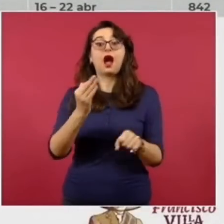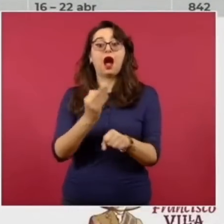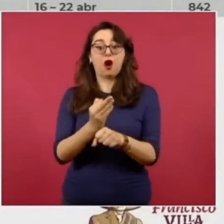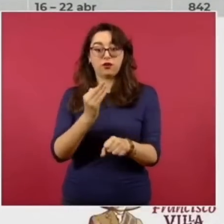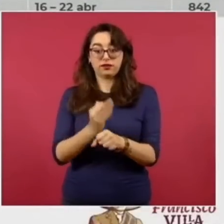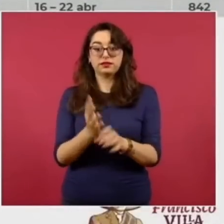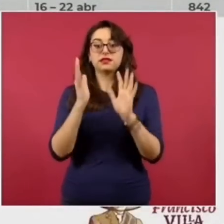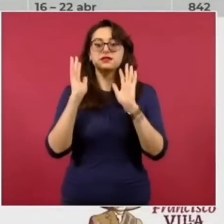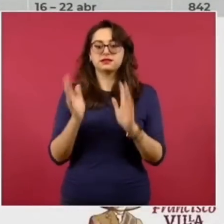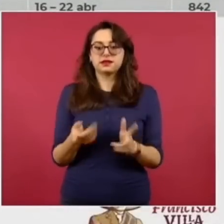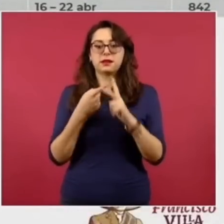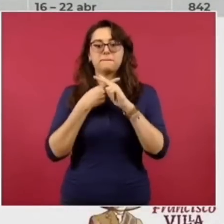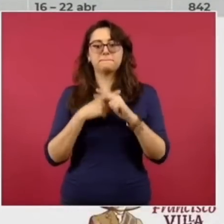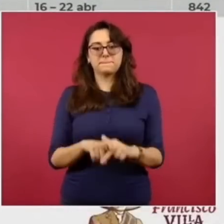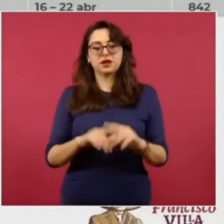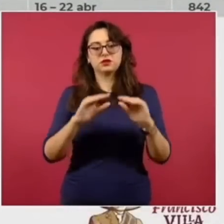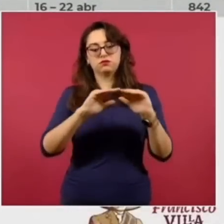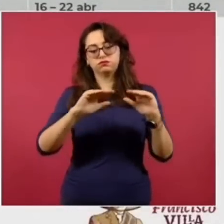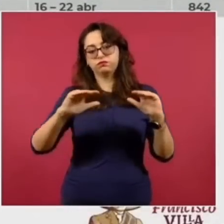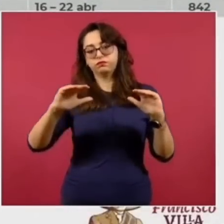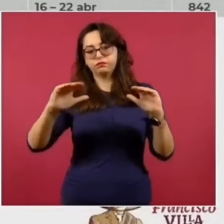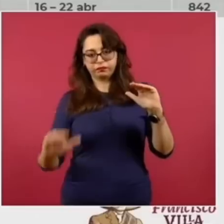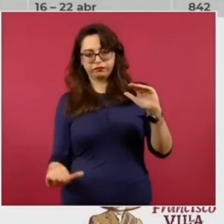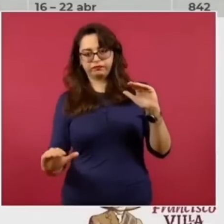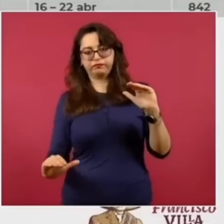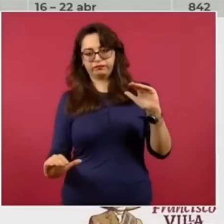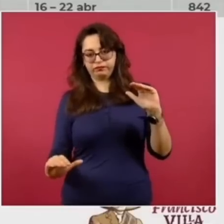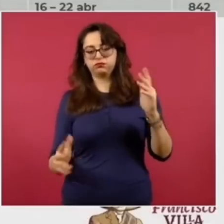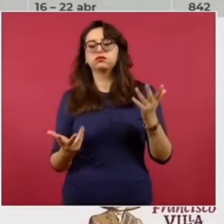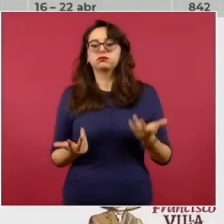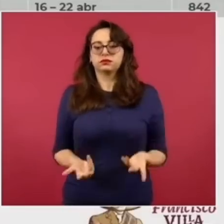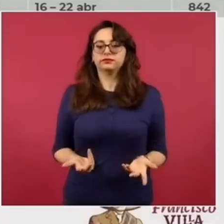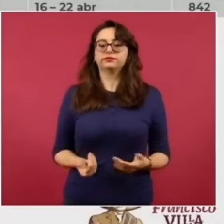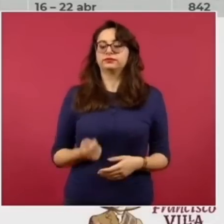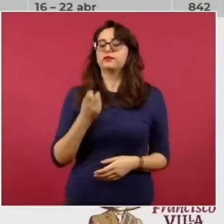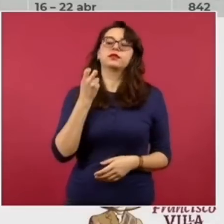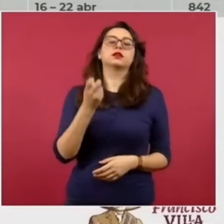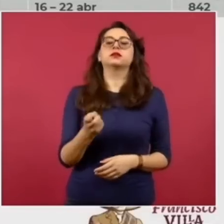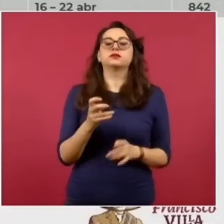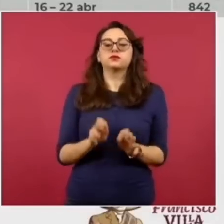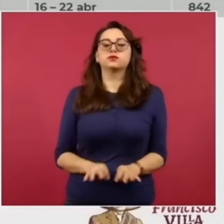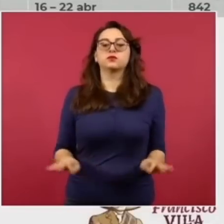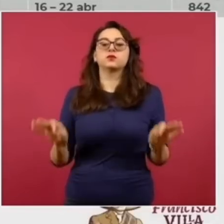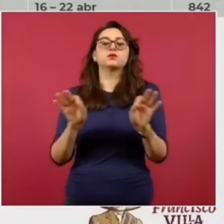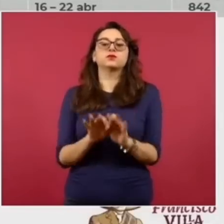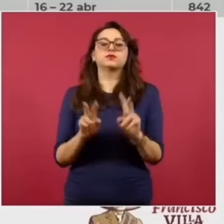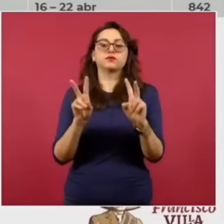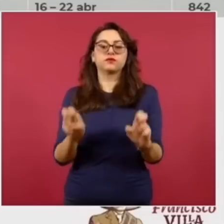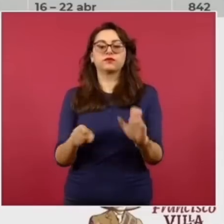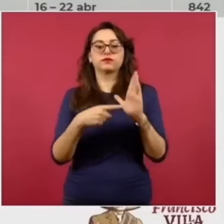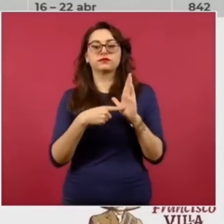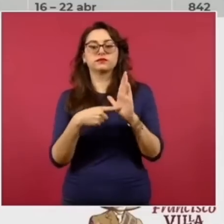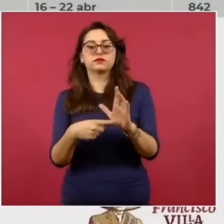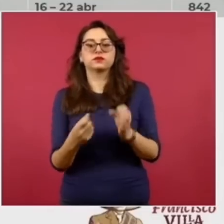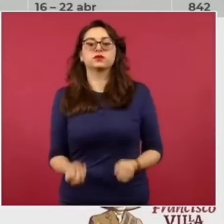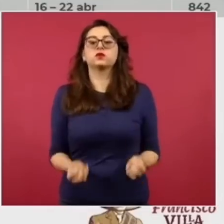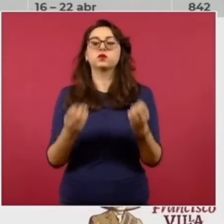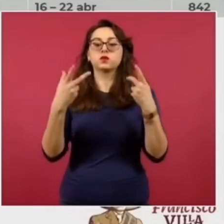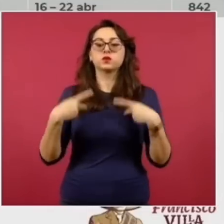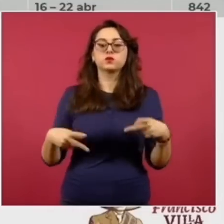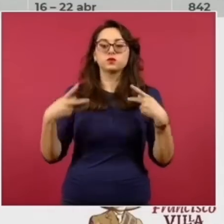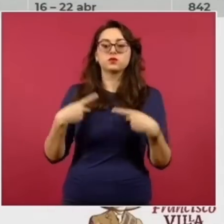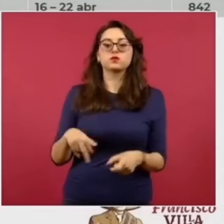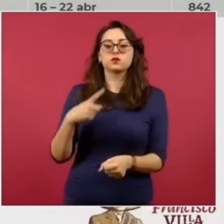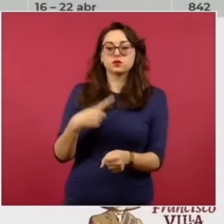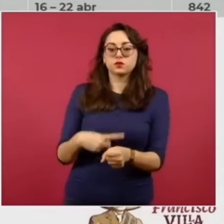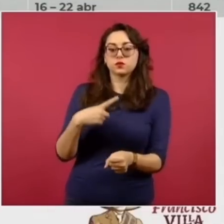rápidamente reduciéndose. Esto es el indicador 1, que es el de casos estimados. Vamos a ver